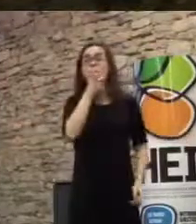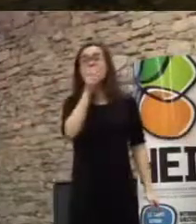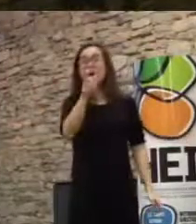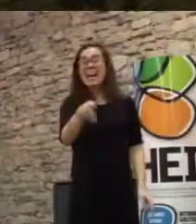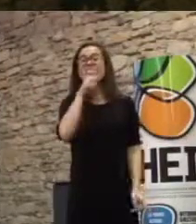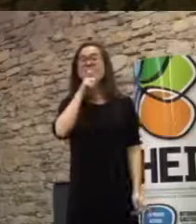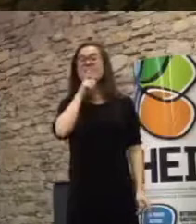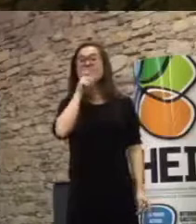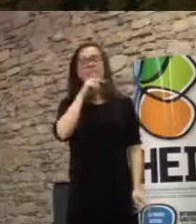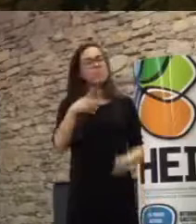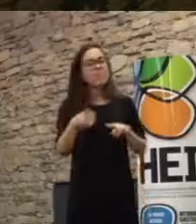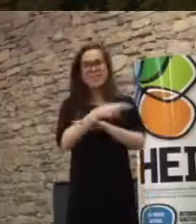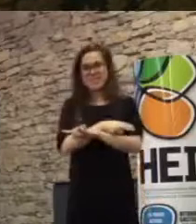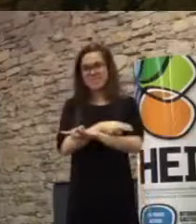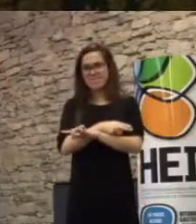llamáis al proyecto